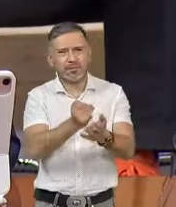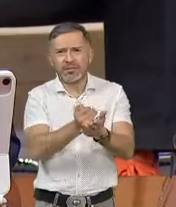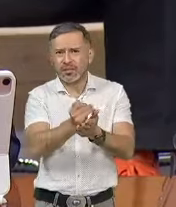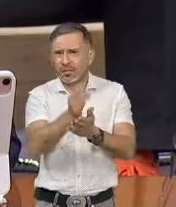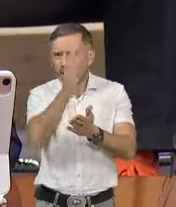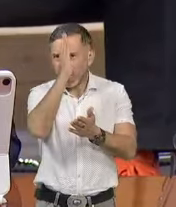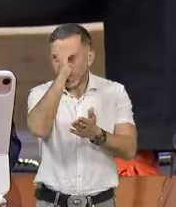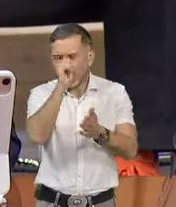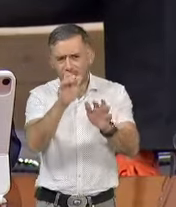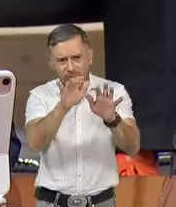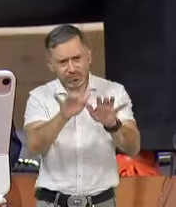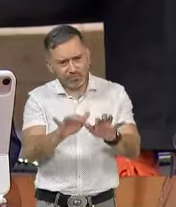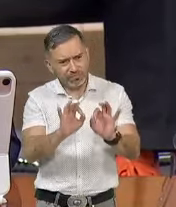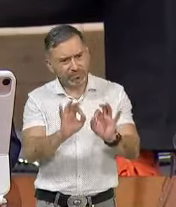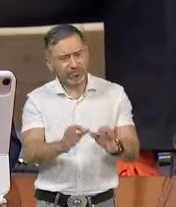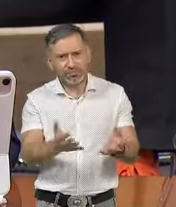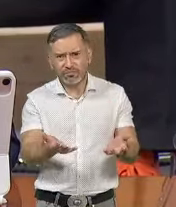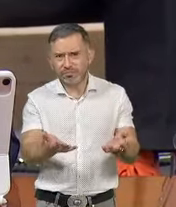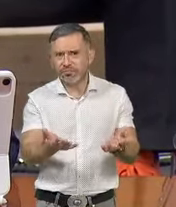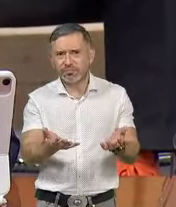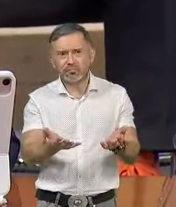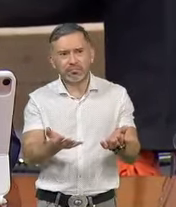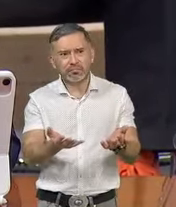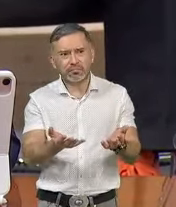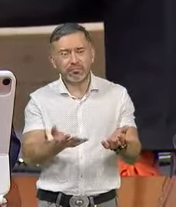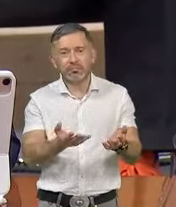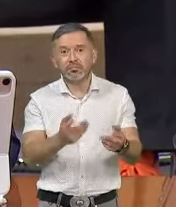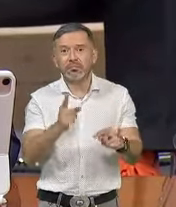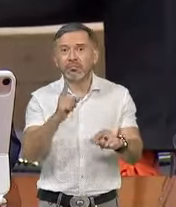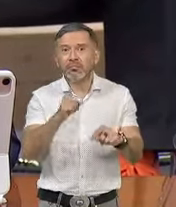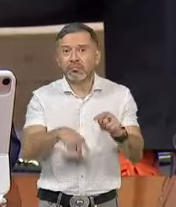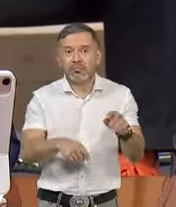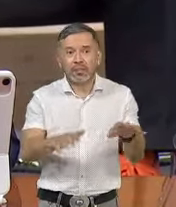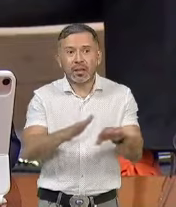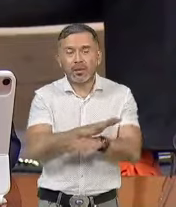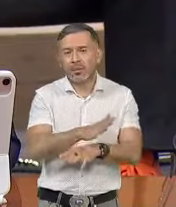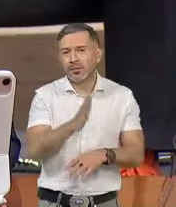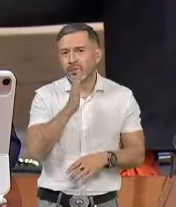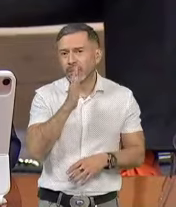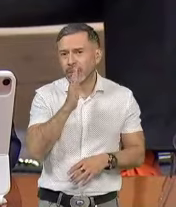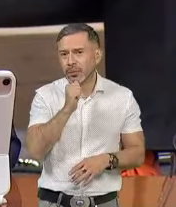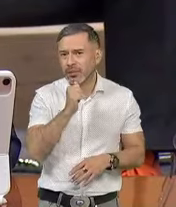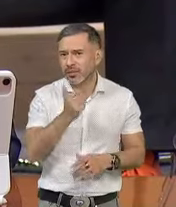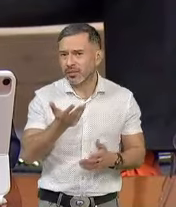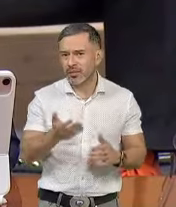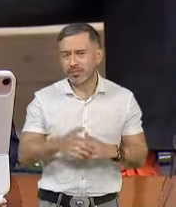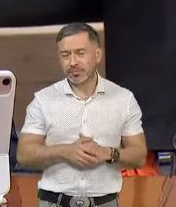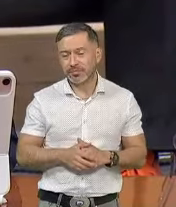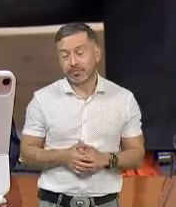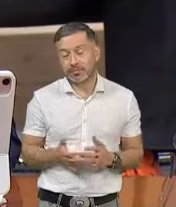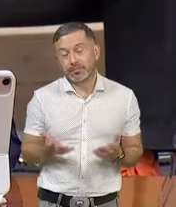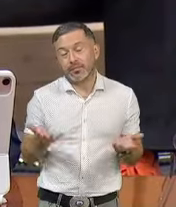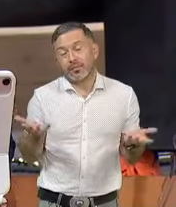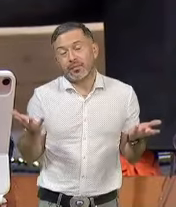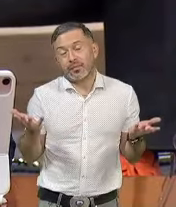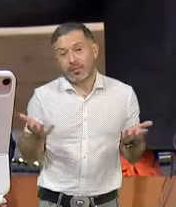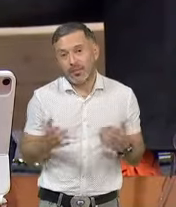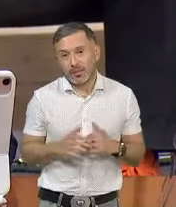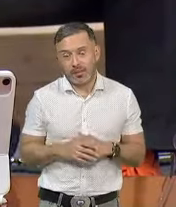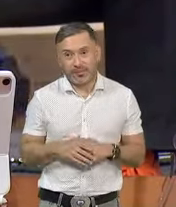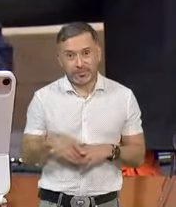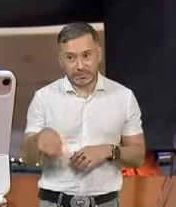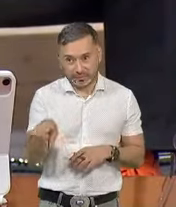acuerdo ya no se puede hacer nada pero bueno si lo quieren discutir